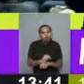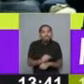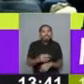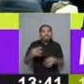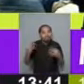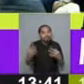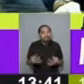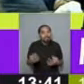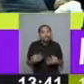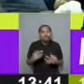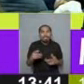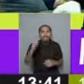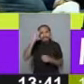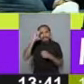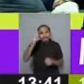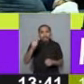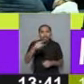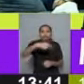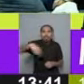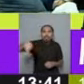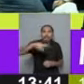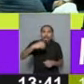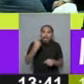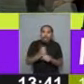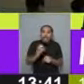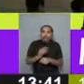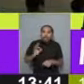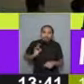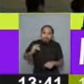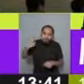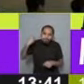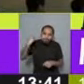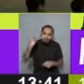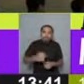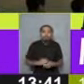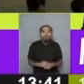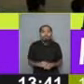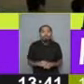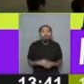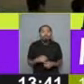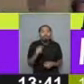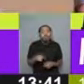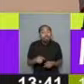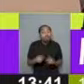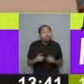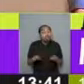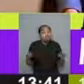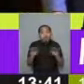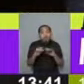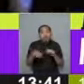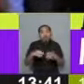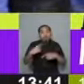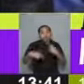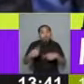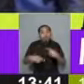gente que dejó parte de su vida en la institución. Lo sigue haciendo porque aún después de retirados siguen acercándose por la